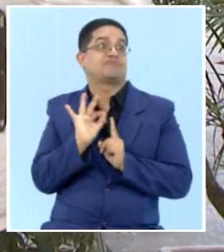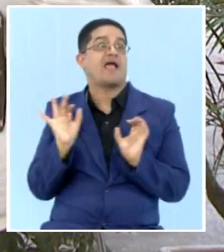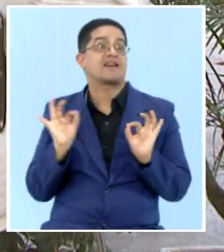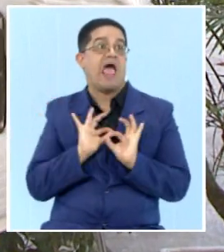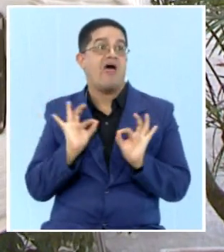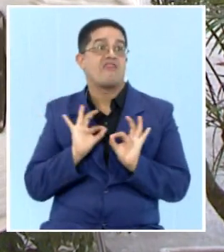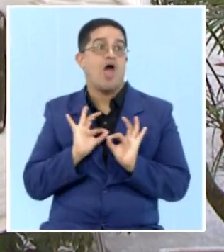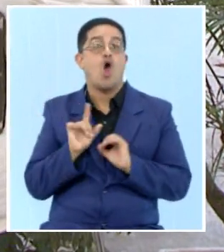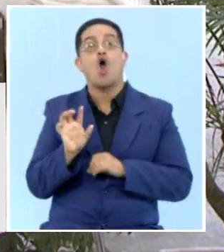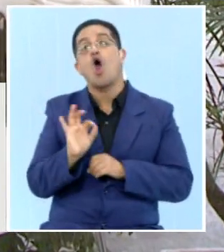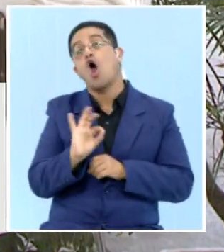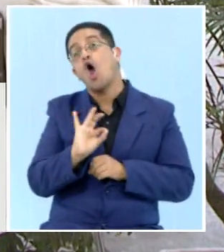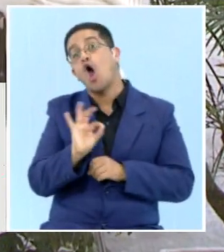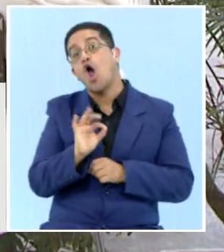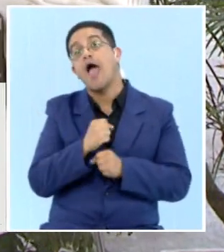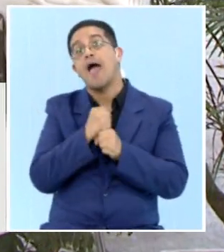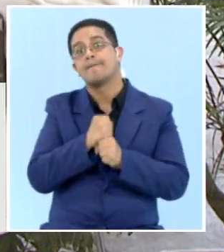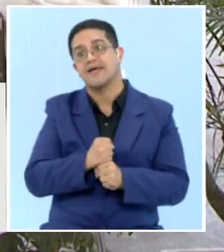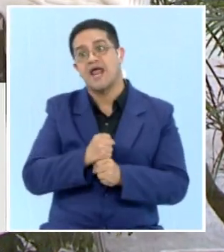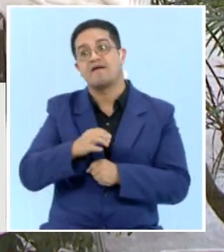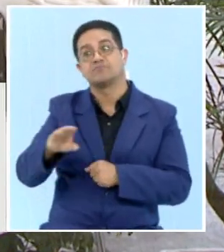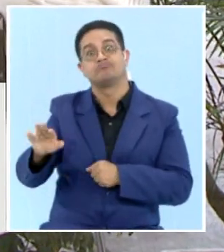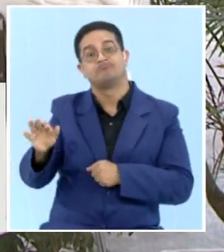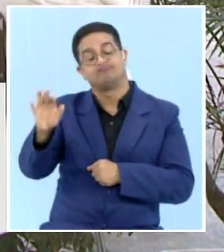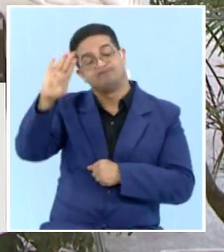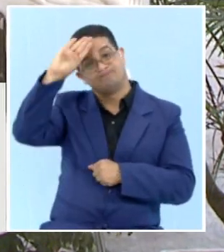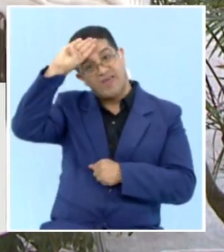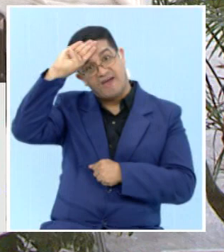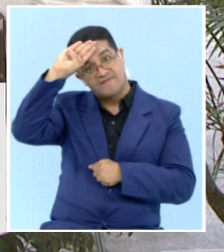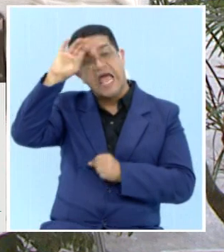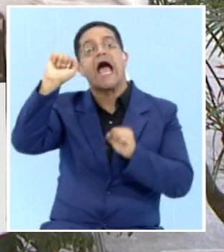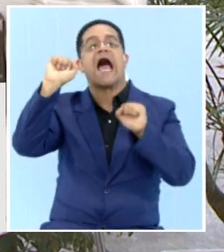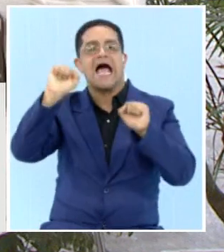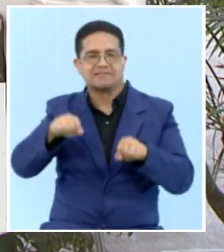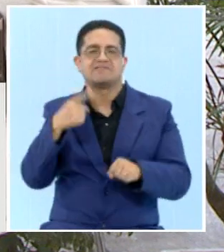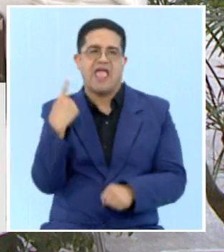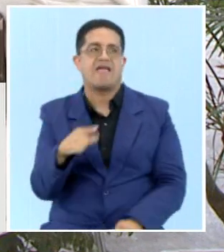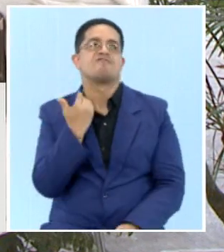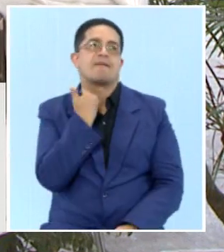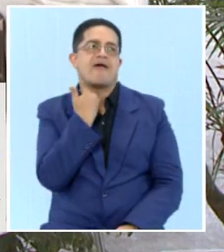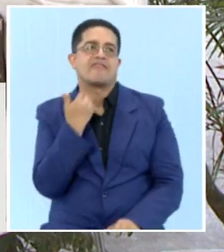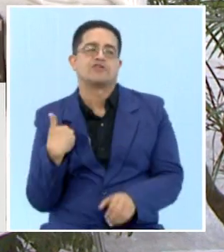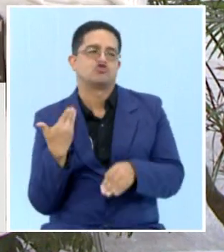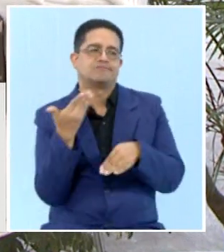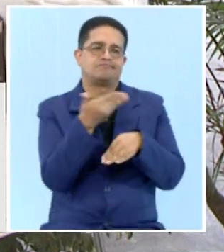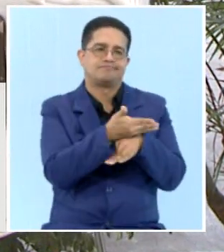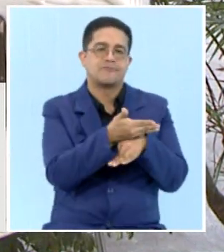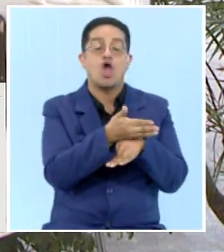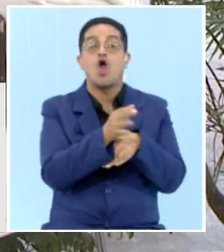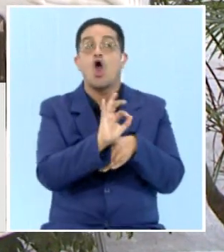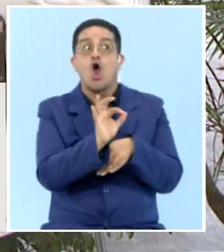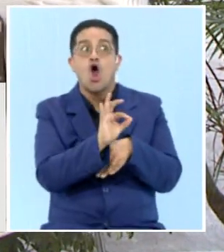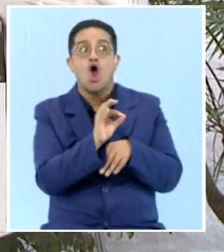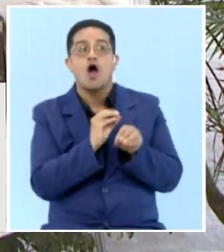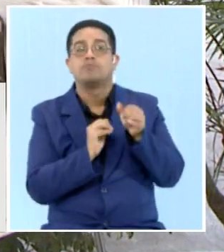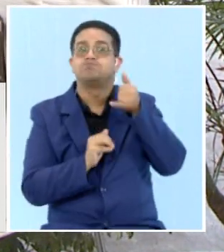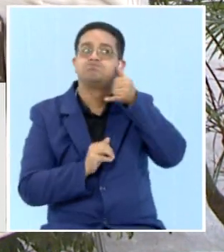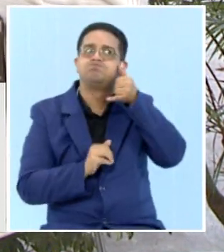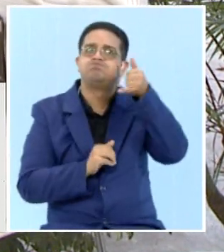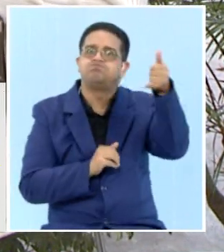la fiebre para decir, sí, estoy enfermo y acudir al especialista, o de repente hacer ya una consulta incluso